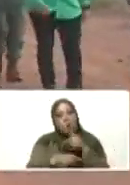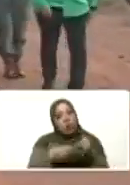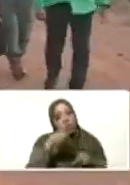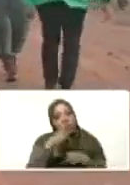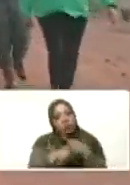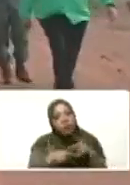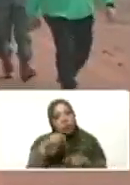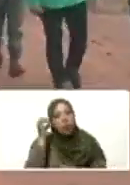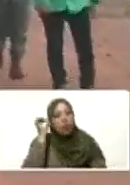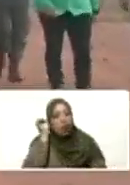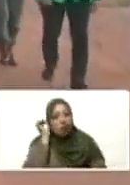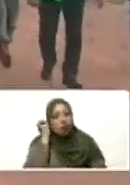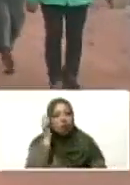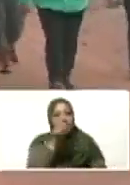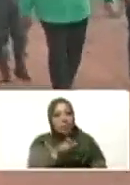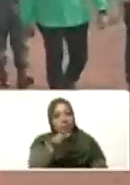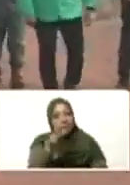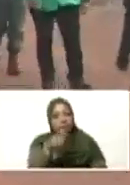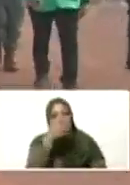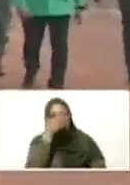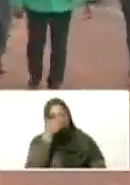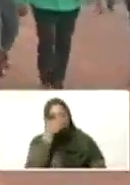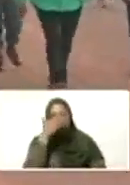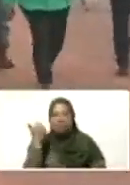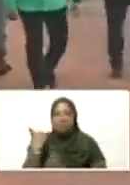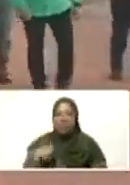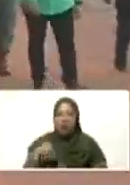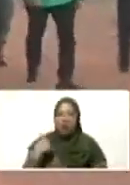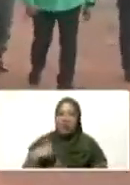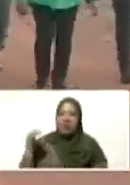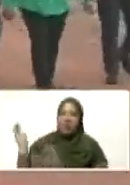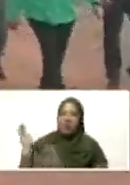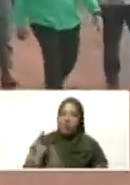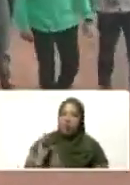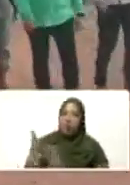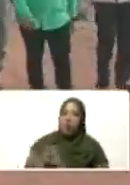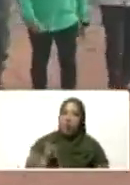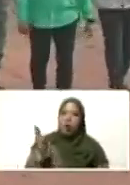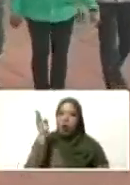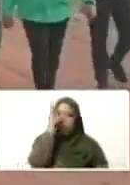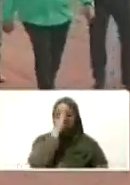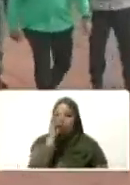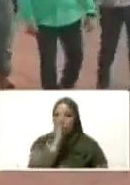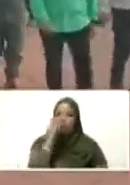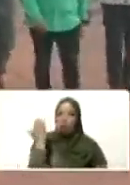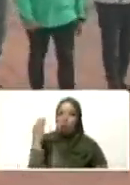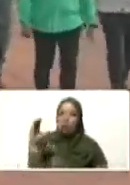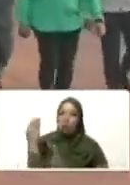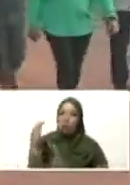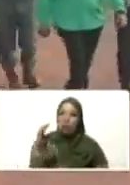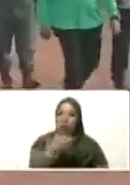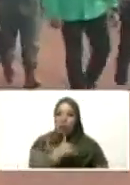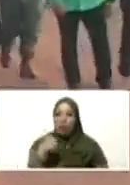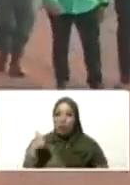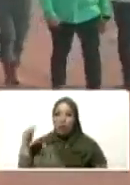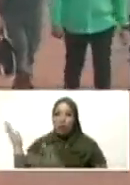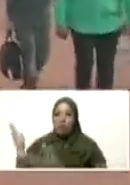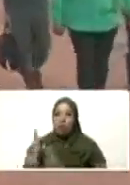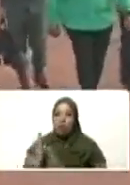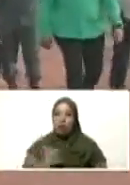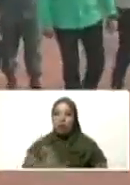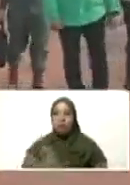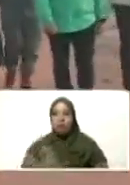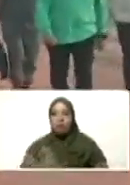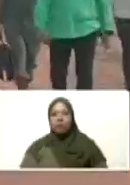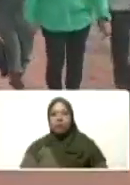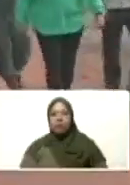hay muchos inversionistas de Argentina, Uruguay, Brasil, Colombia, que quieren venir. Así es.